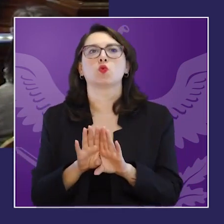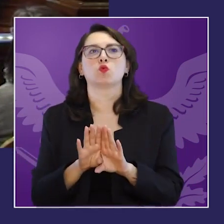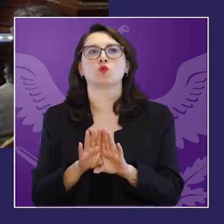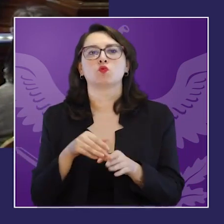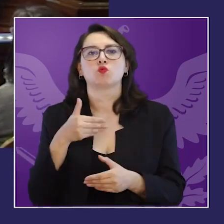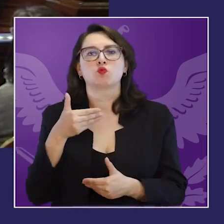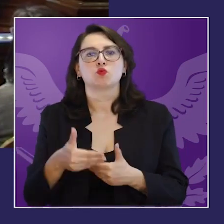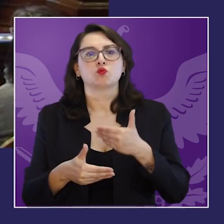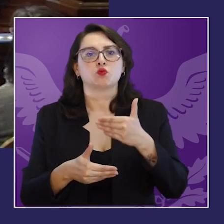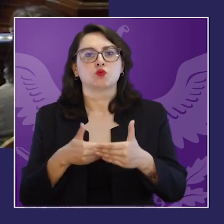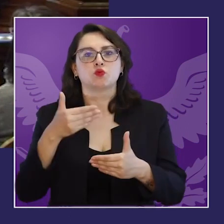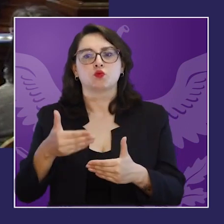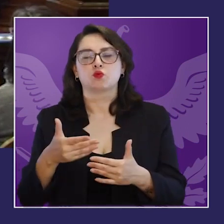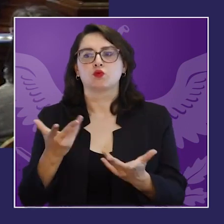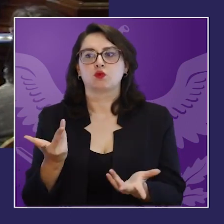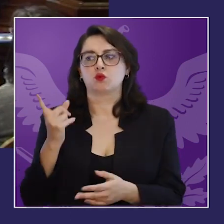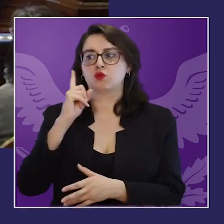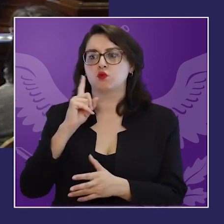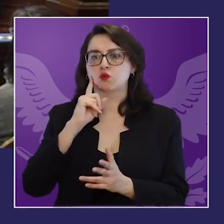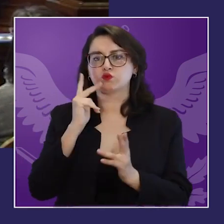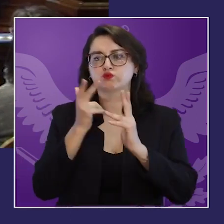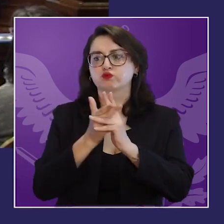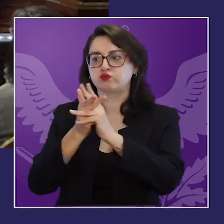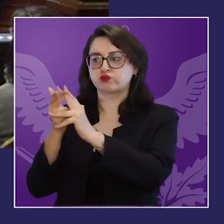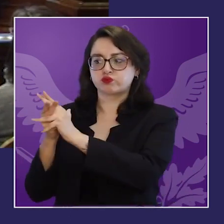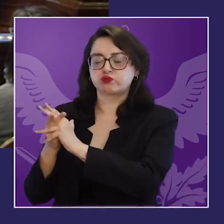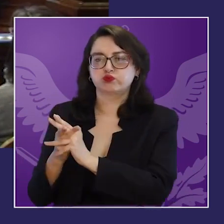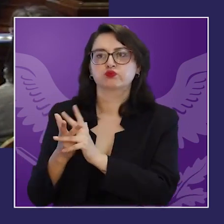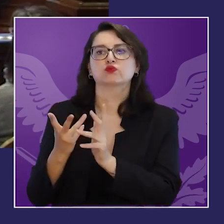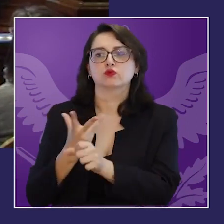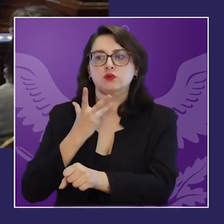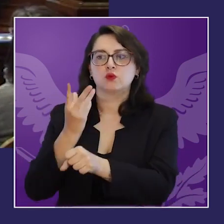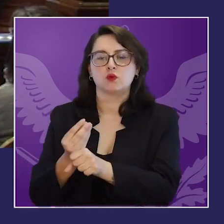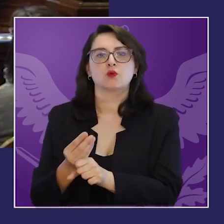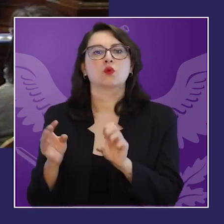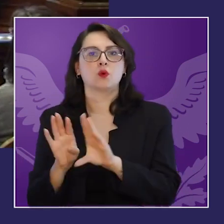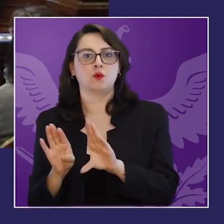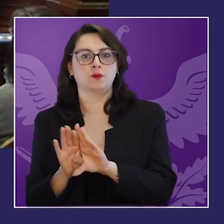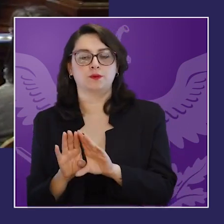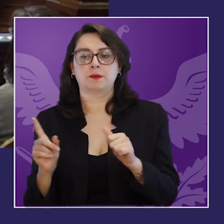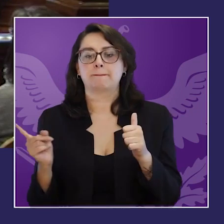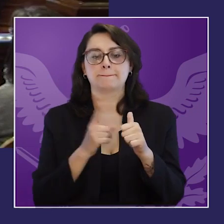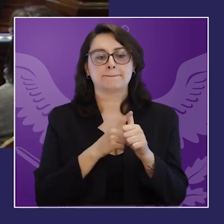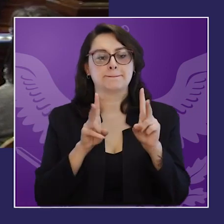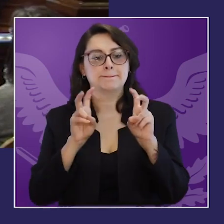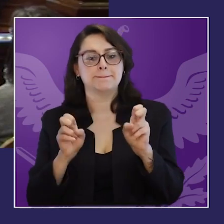integral y sobre todo cómo esta ha sido aplicada en los casos de